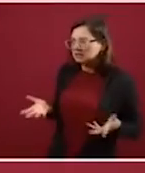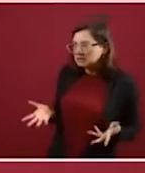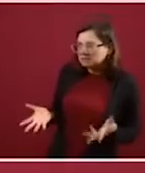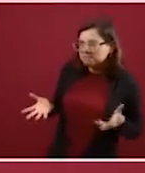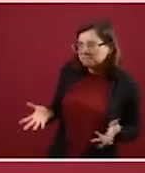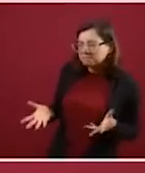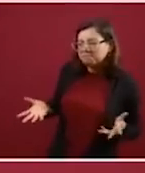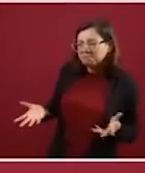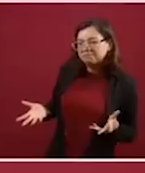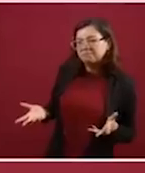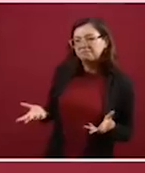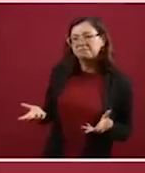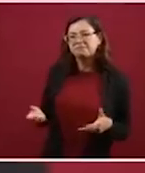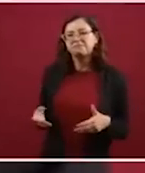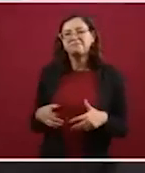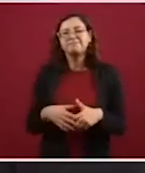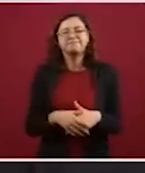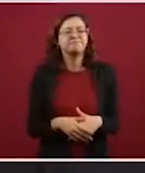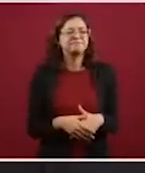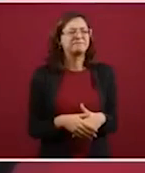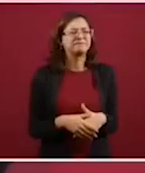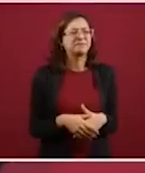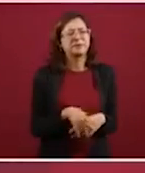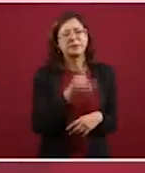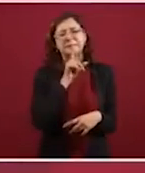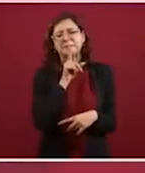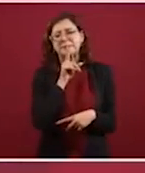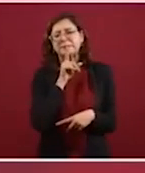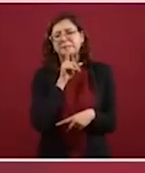Y hay que hacerse a un ladito,